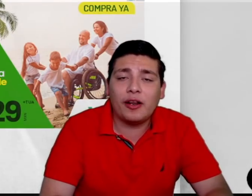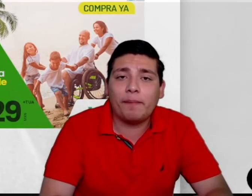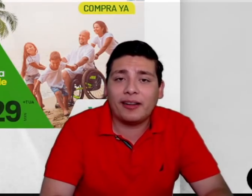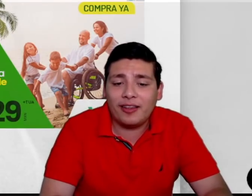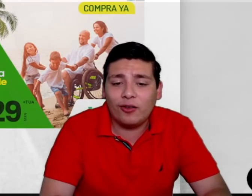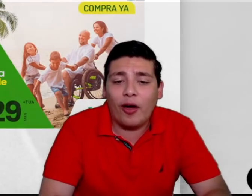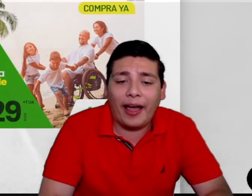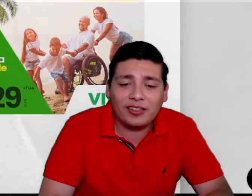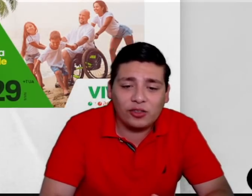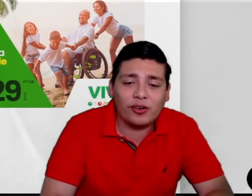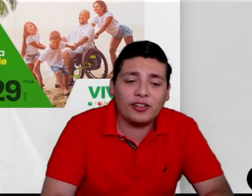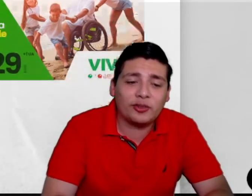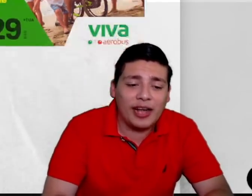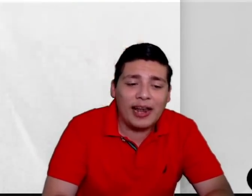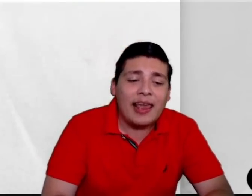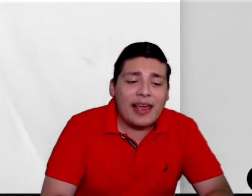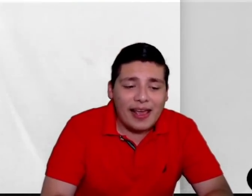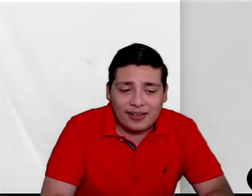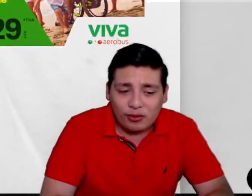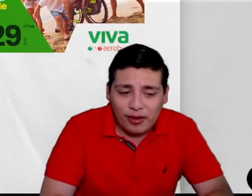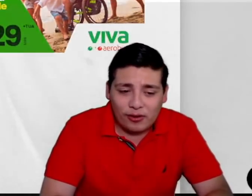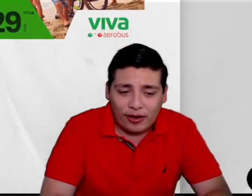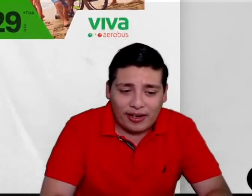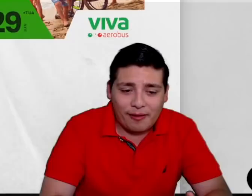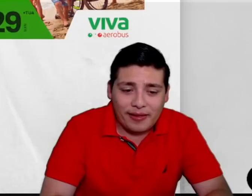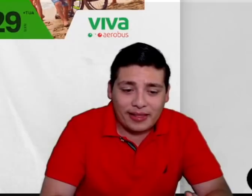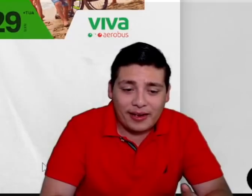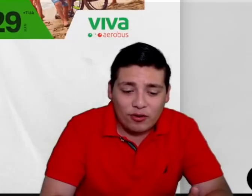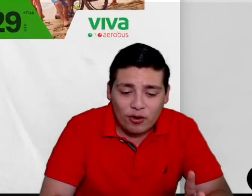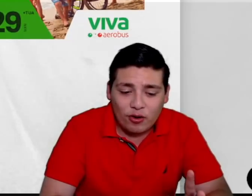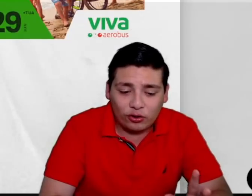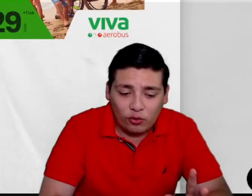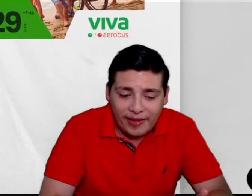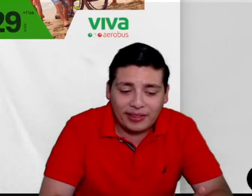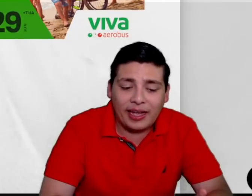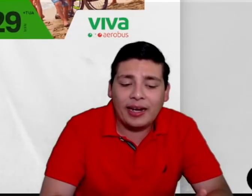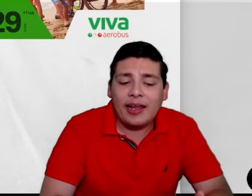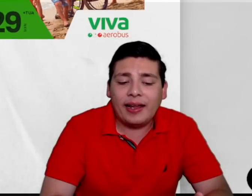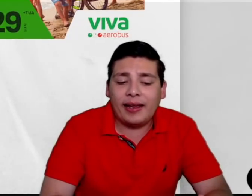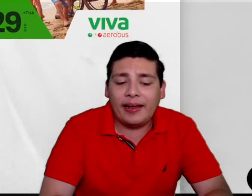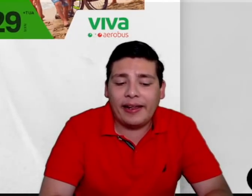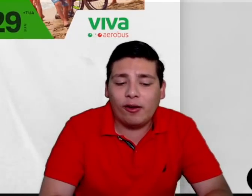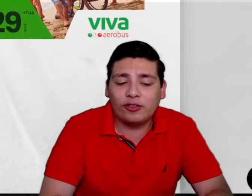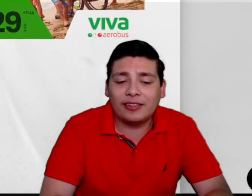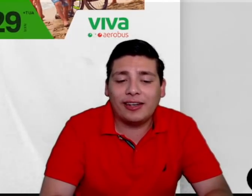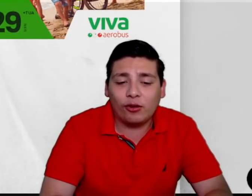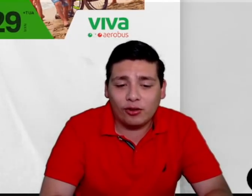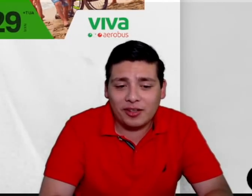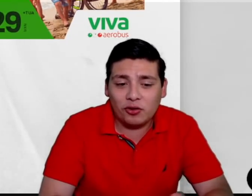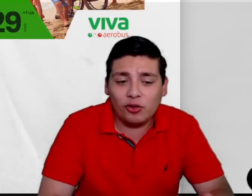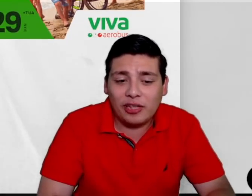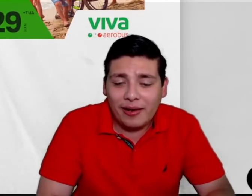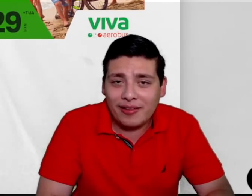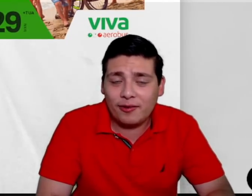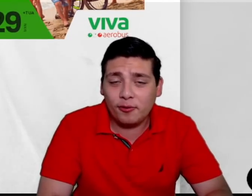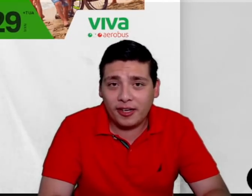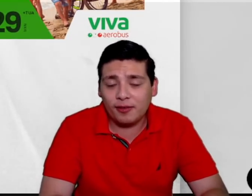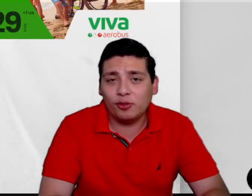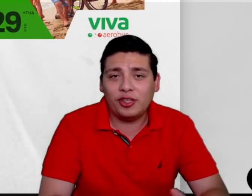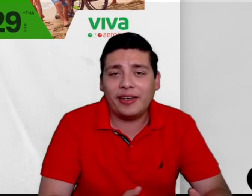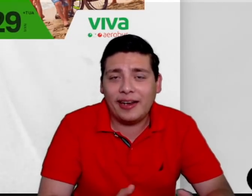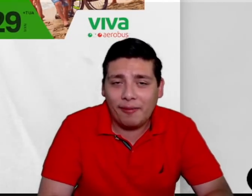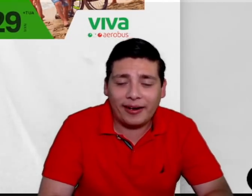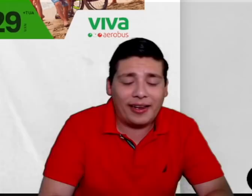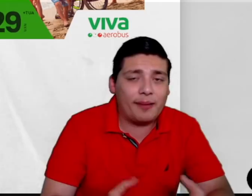con el partido Acción Nacional. Esto es lo que realmente no nos cuentan los sacerdotes. No nos hablan del